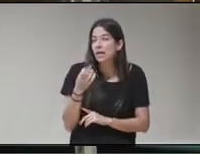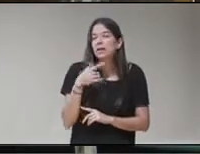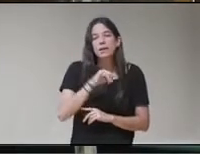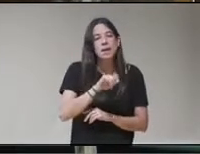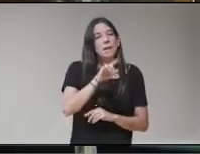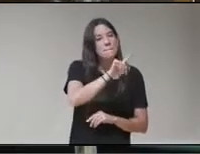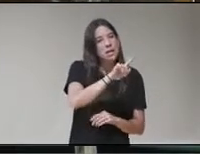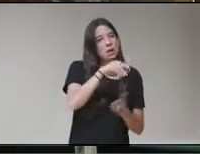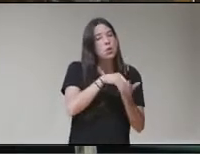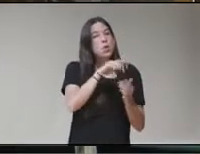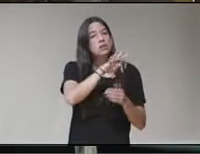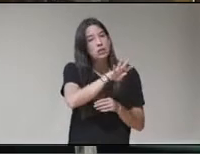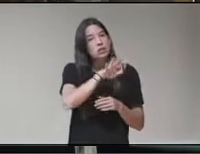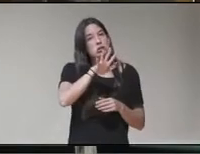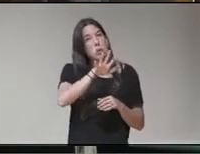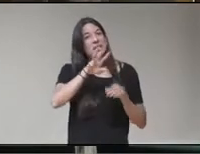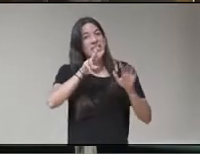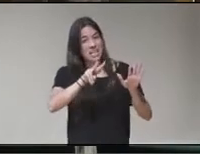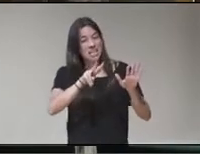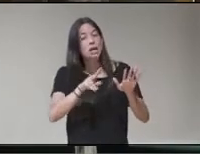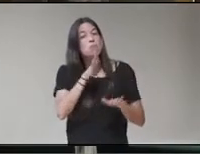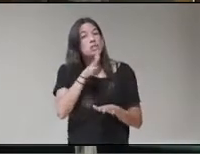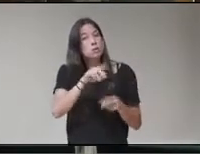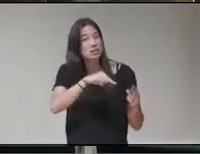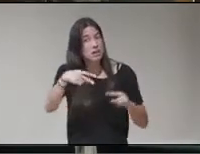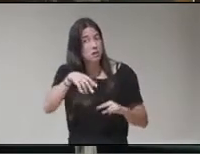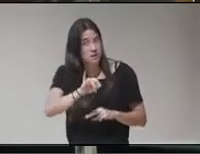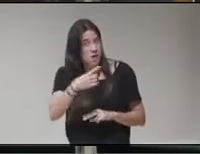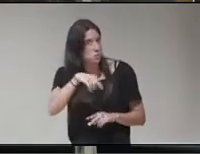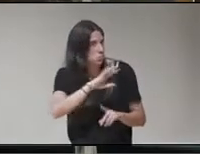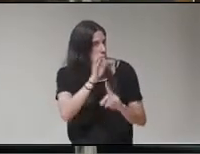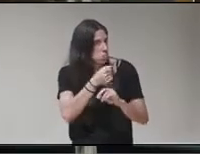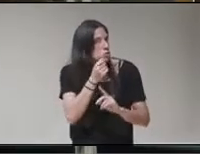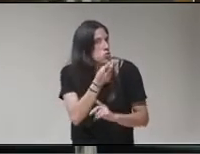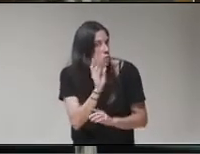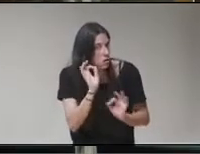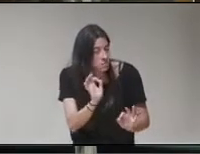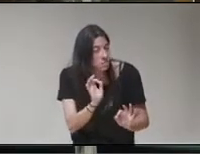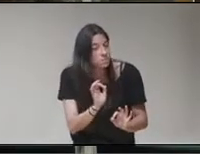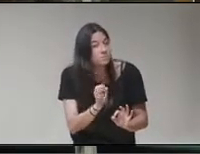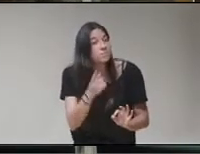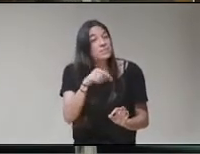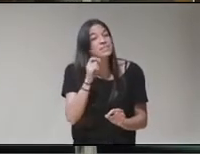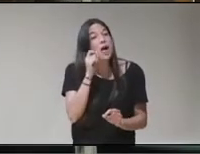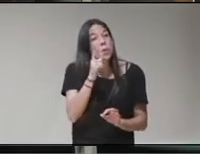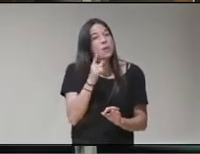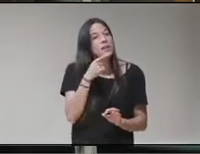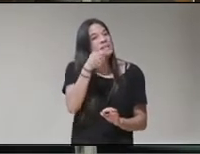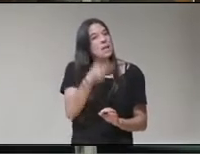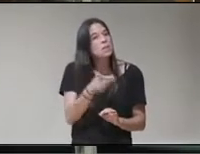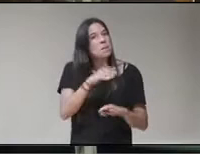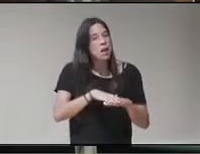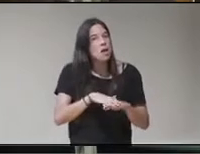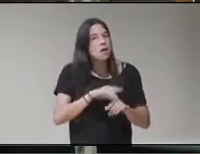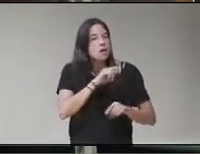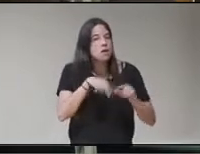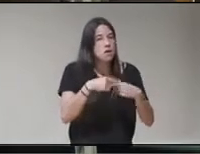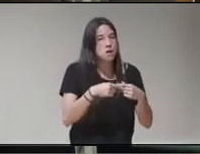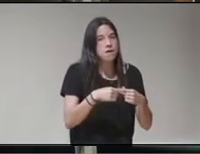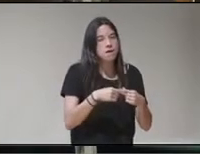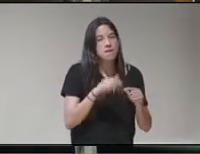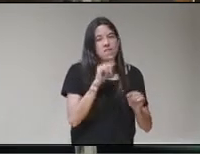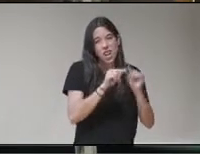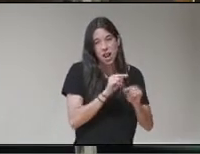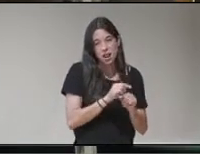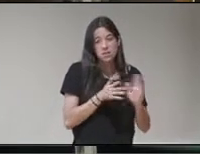1.457 motivos génicos, que ellos encontraron ese número, ¿de acuerdo?, que tenían importancia para la clasificación viral. De tal manera que